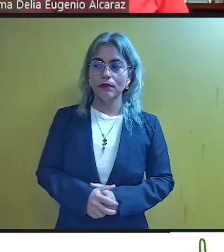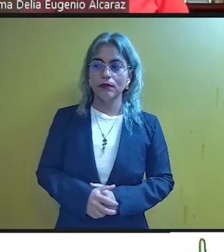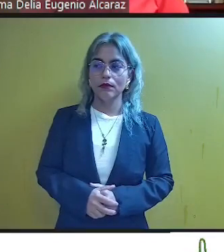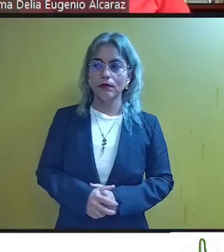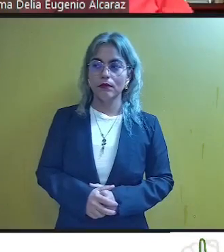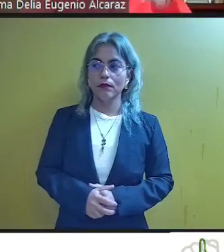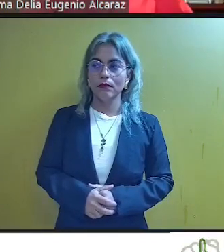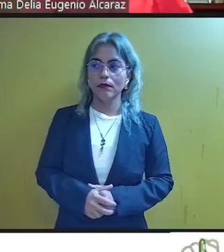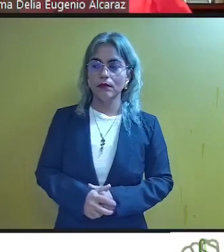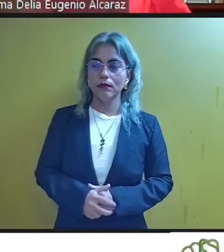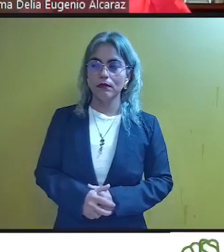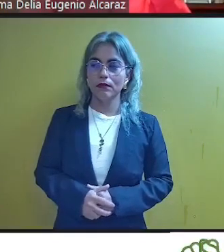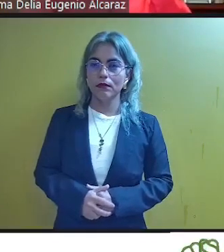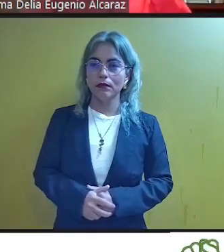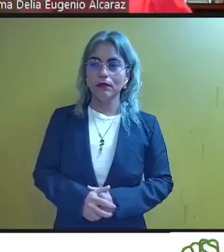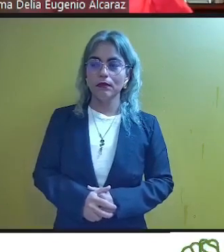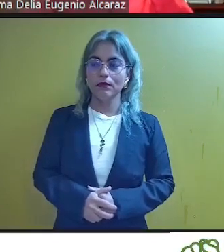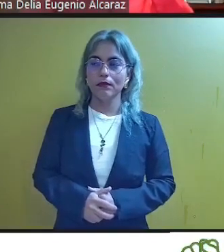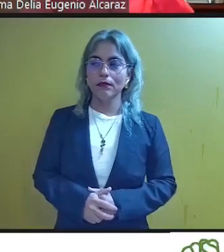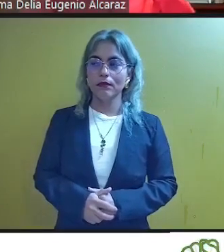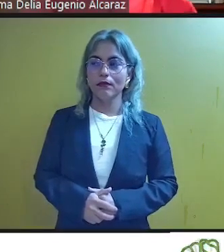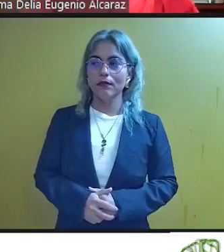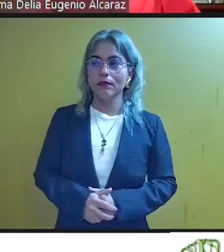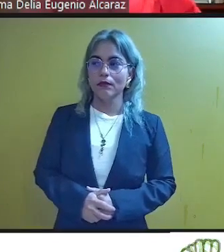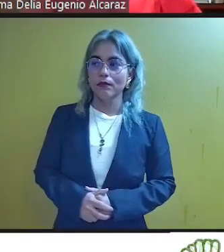No tiene audio, magistrado.